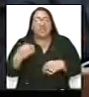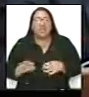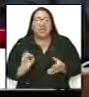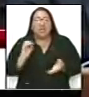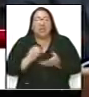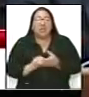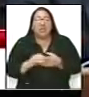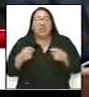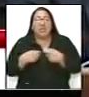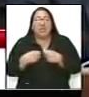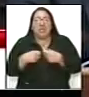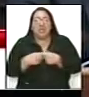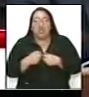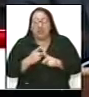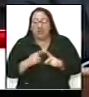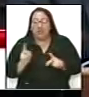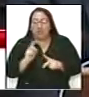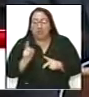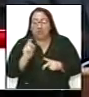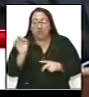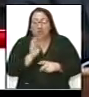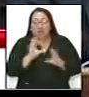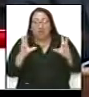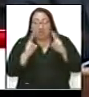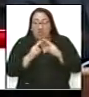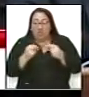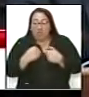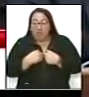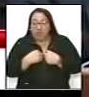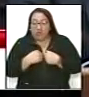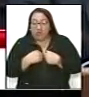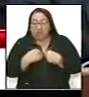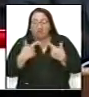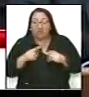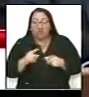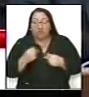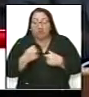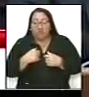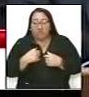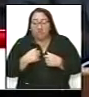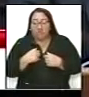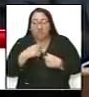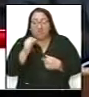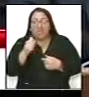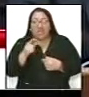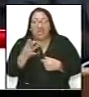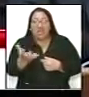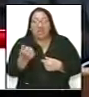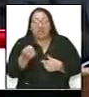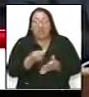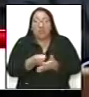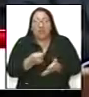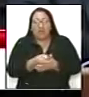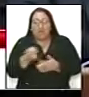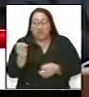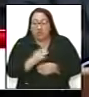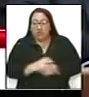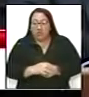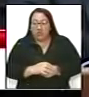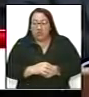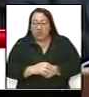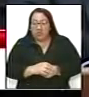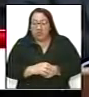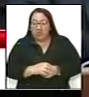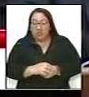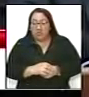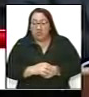en las redes, pero lo que no van a encontrar nunca es un video casualmente de Luz Salgado recibiendo plata. ¡Jamás lo van a